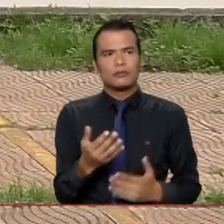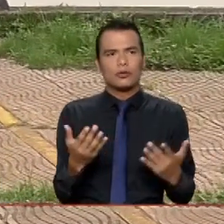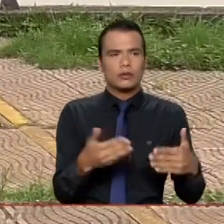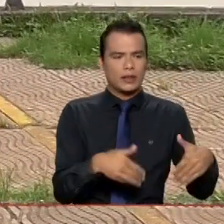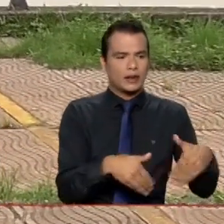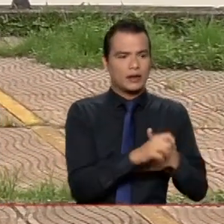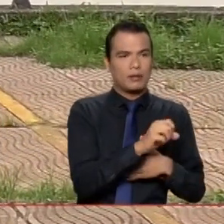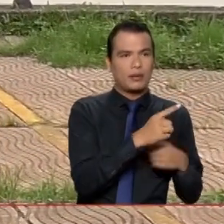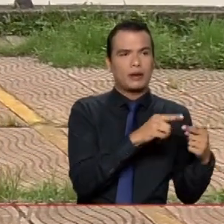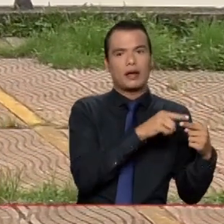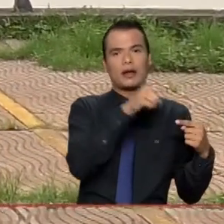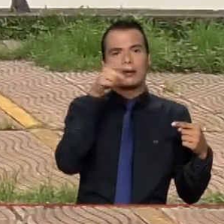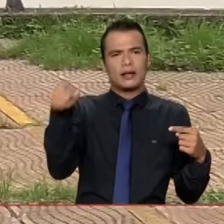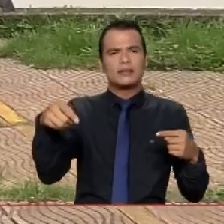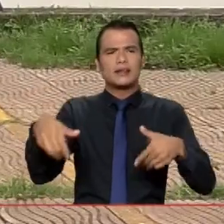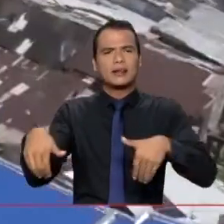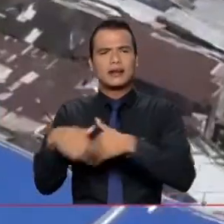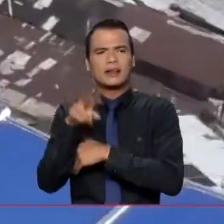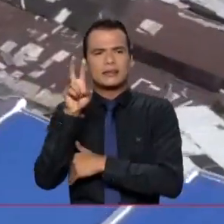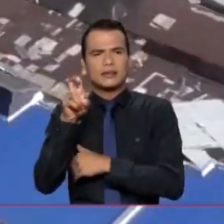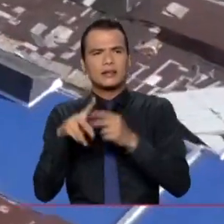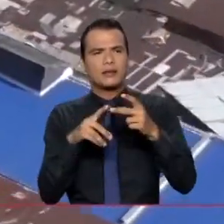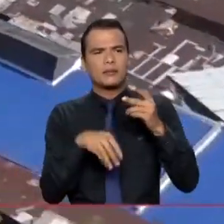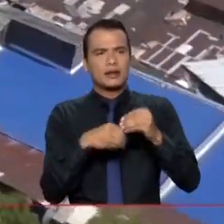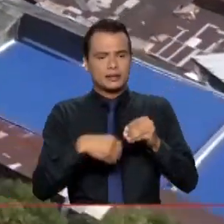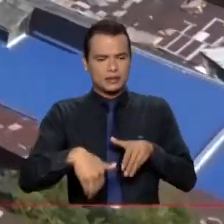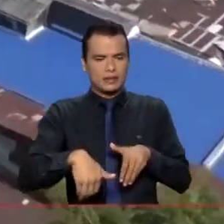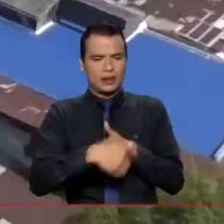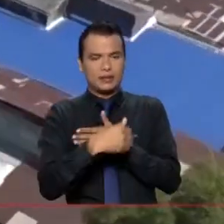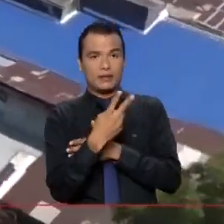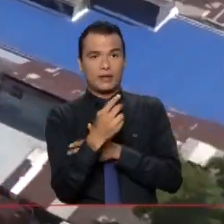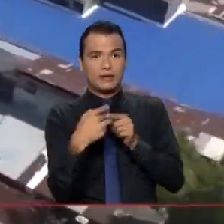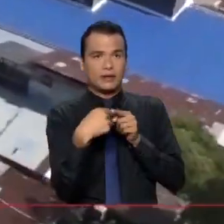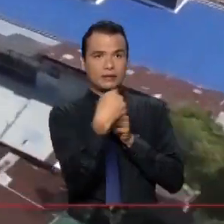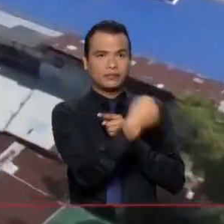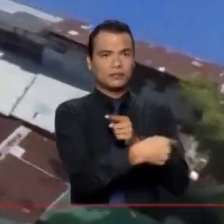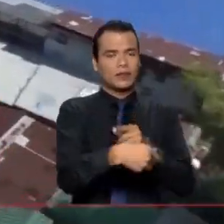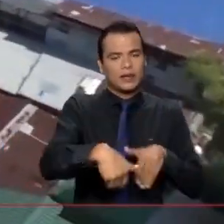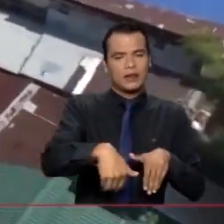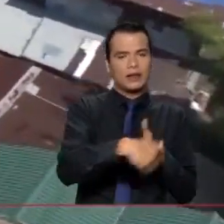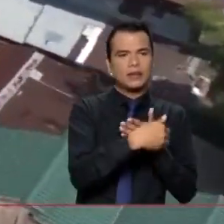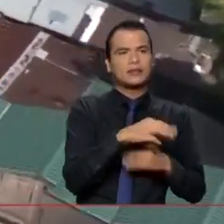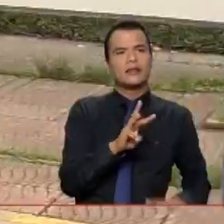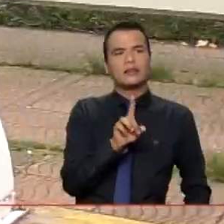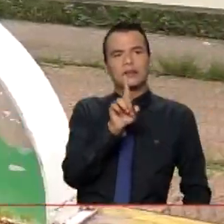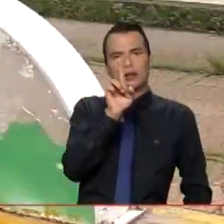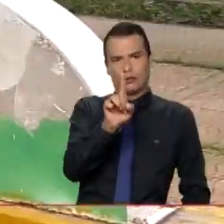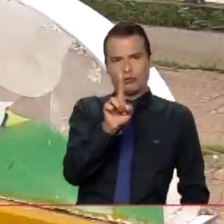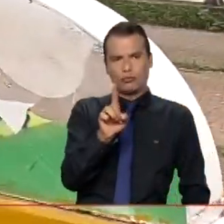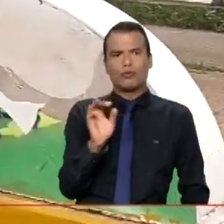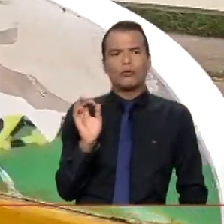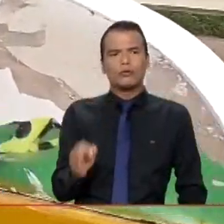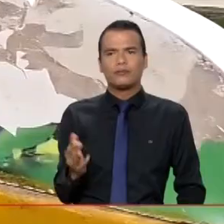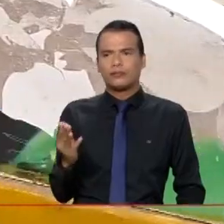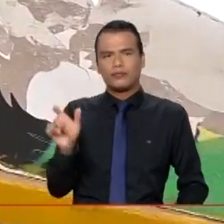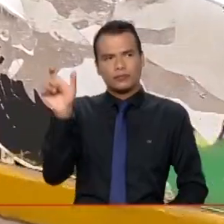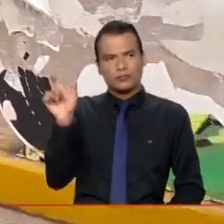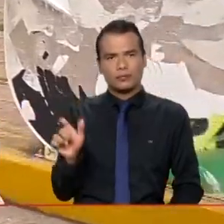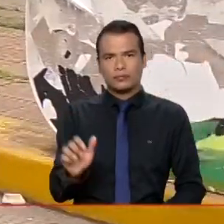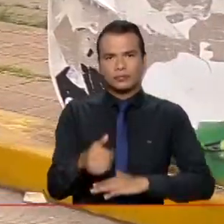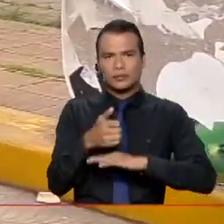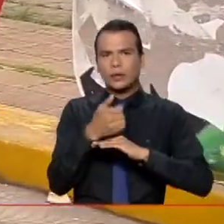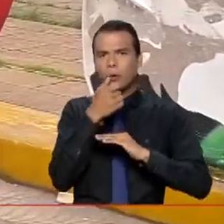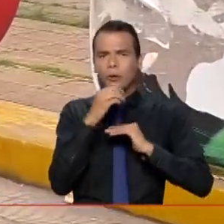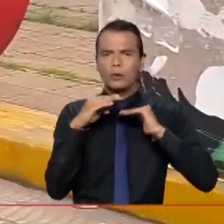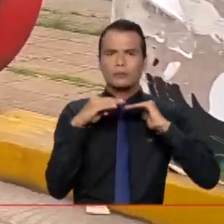carrera primera a la séptima y de la calle 20 a la 31. Acompaña también el comandante operativo de tránsito, lo que no le gusta a la gente